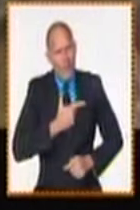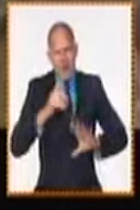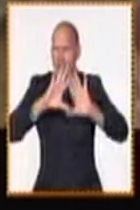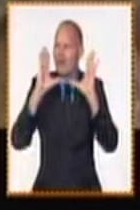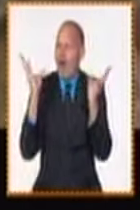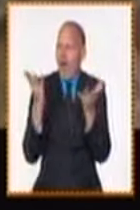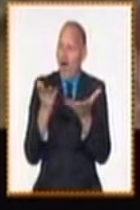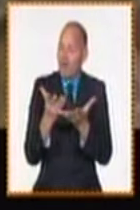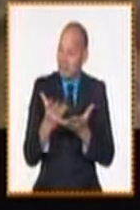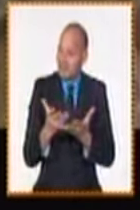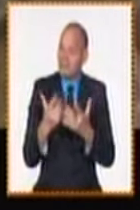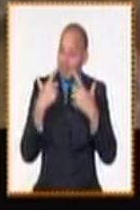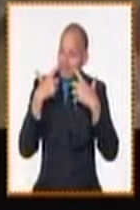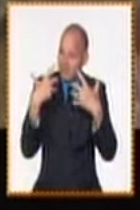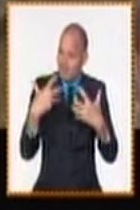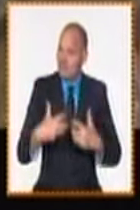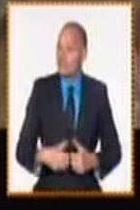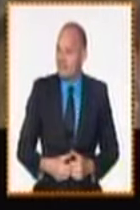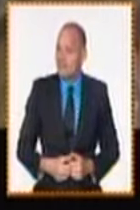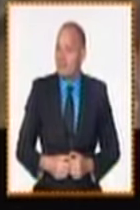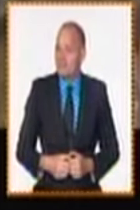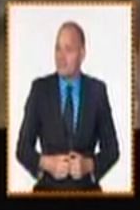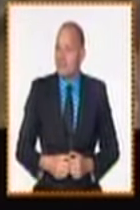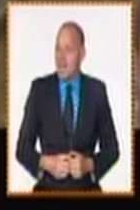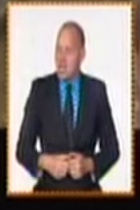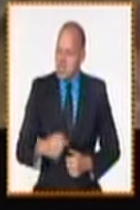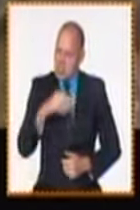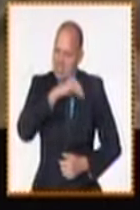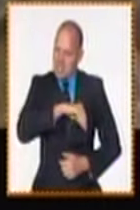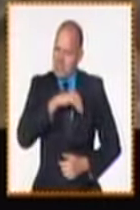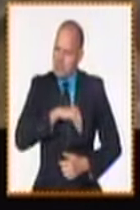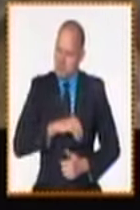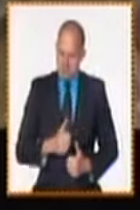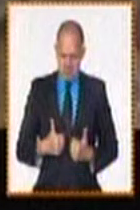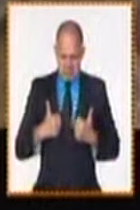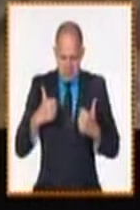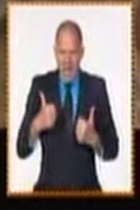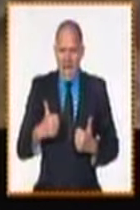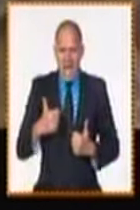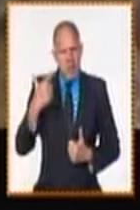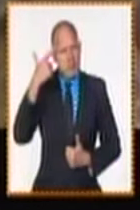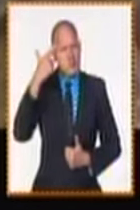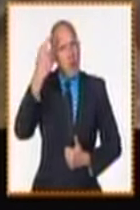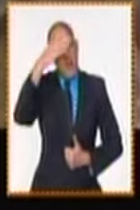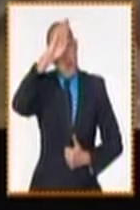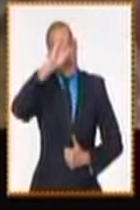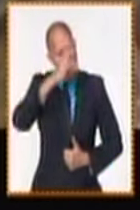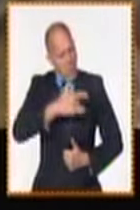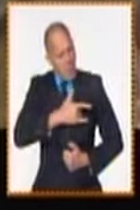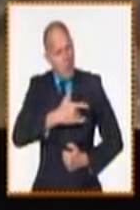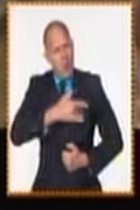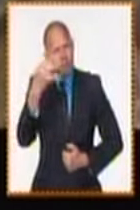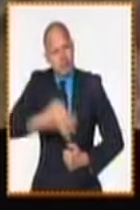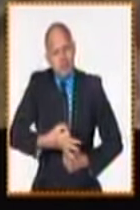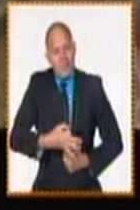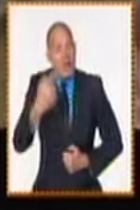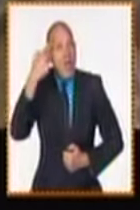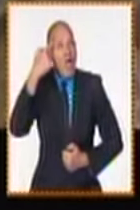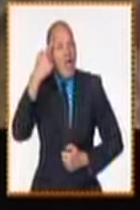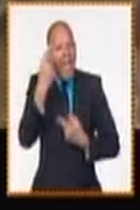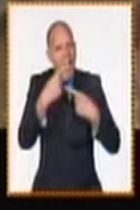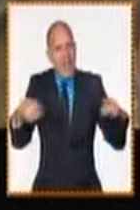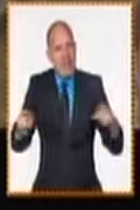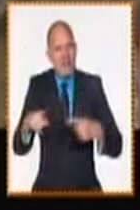nacional no puede ser otro que no sea orgullo. Orgullo de ser cubano, orgullo de nuestro himno,